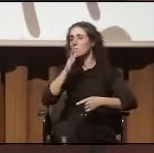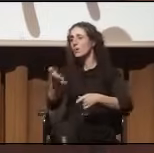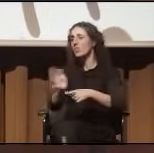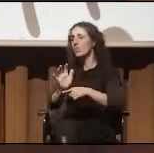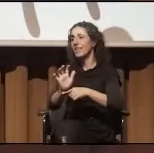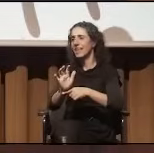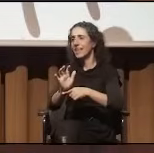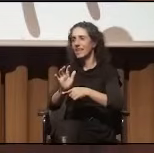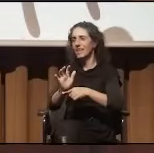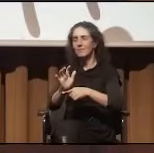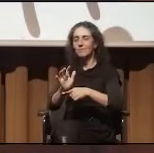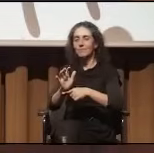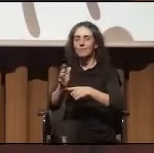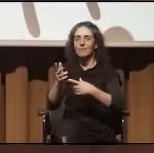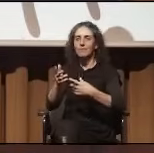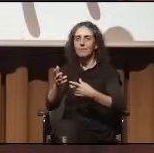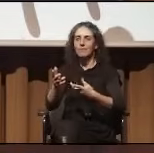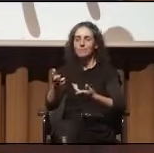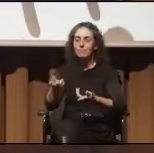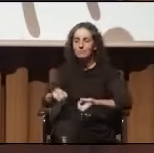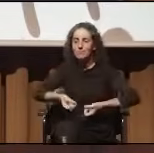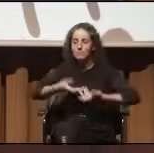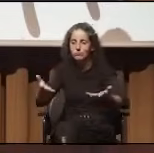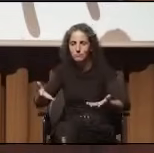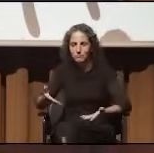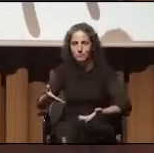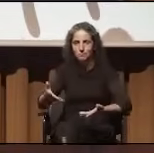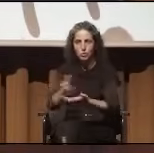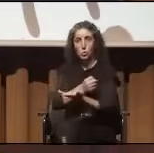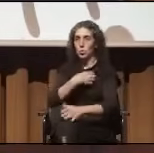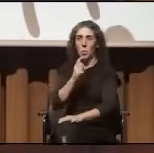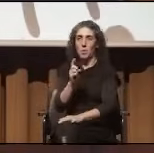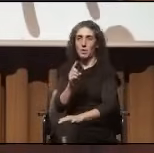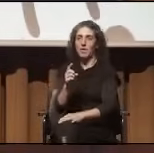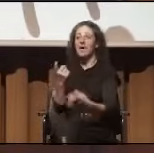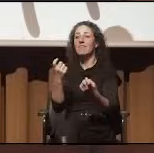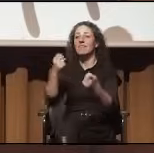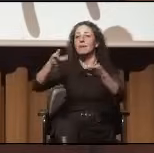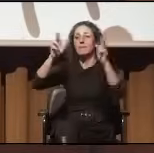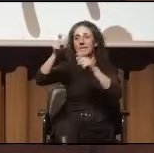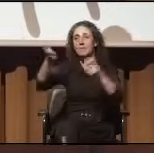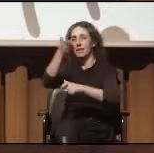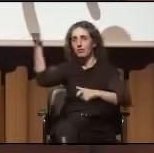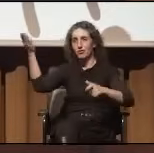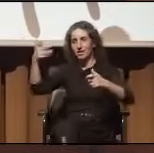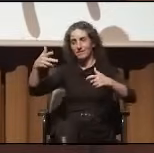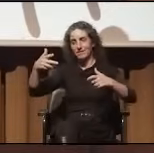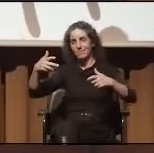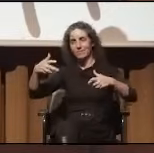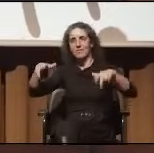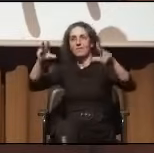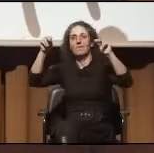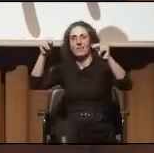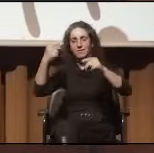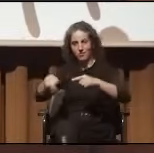ser tan explícito. Tienes que dejar que la gente acabe de construir el relato. Pero en el último vídeo, una semana